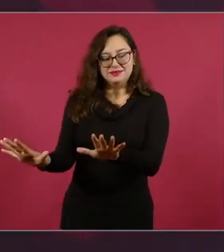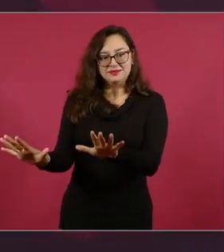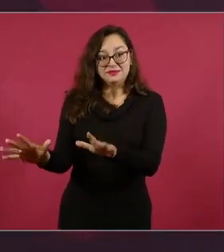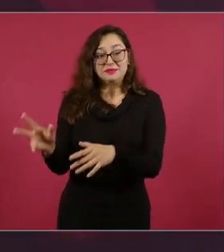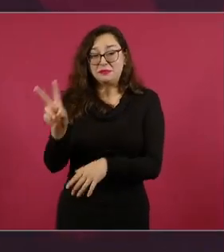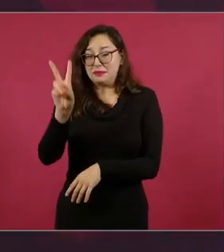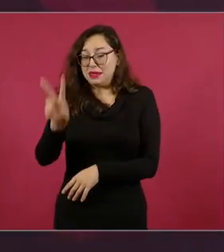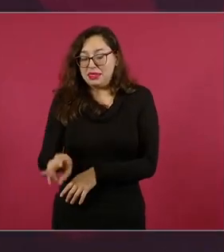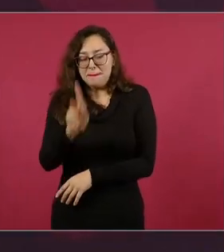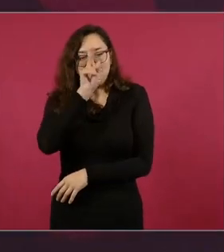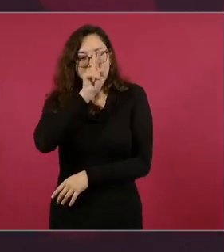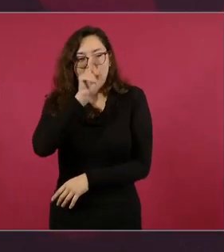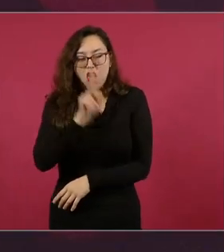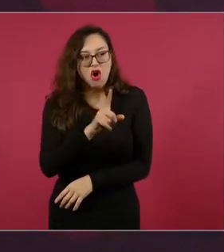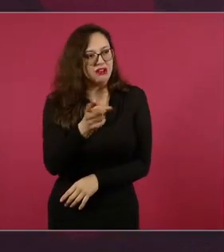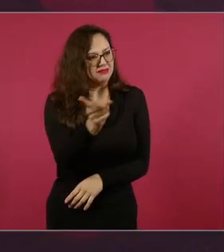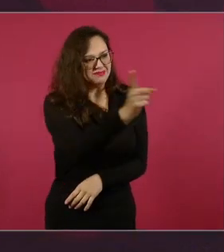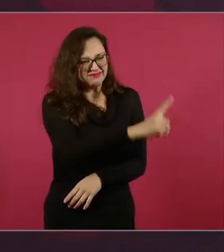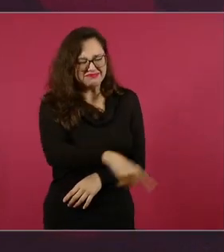atroz,